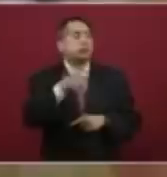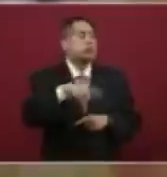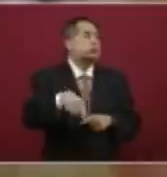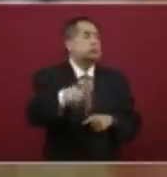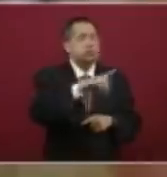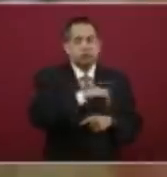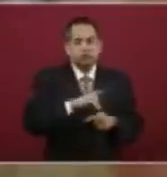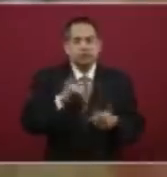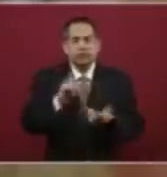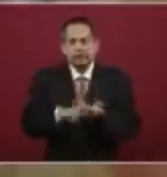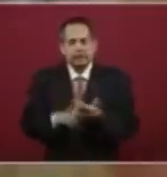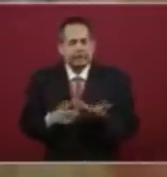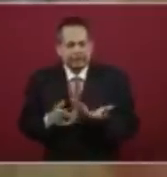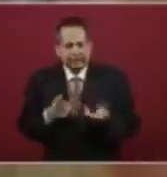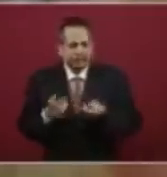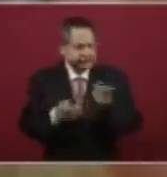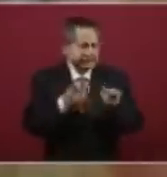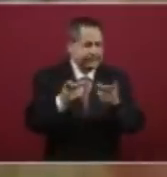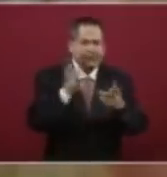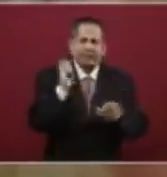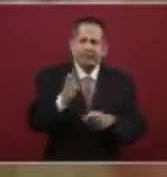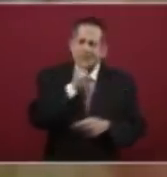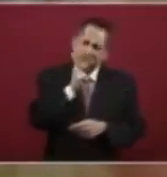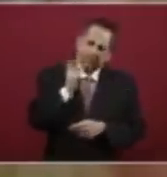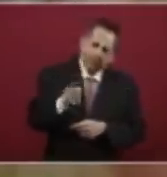empresarios, como parte de un